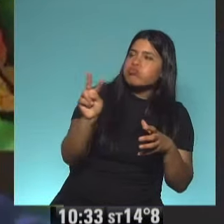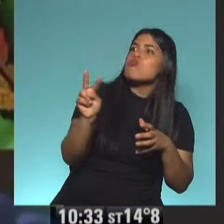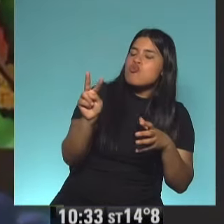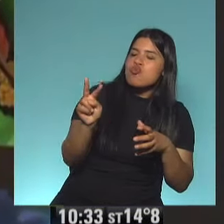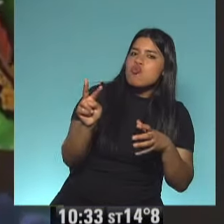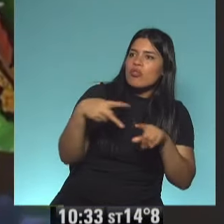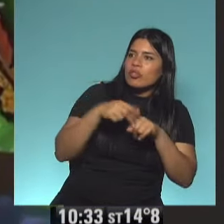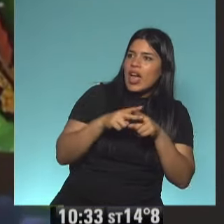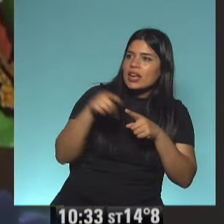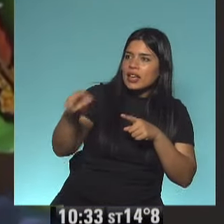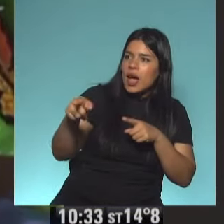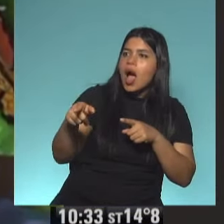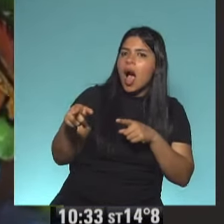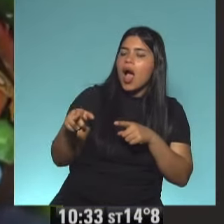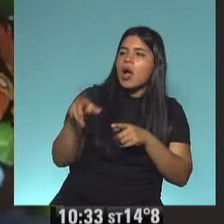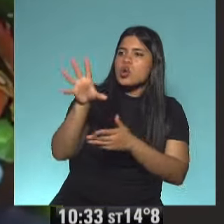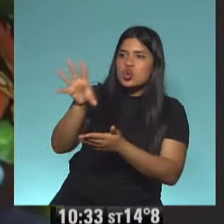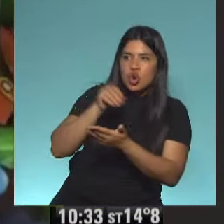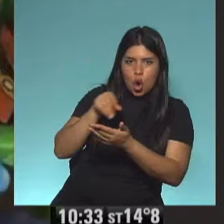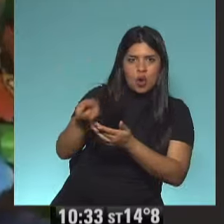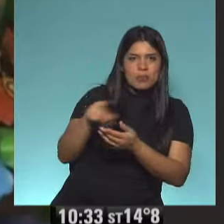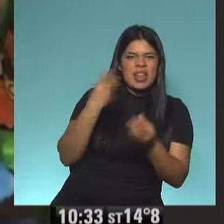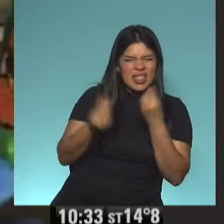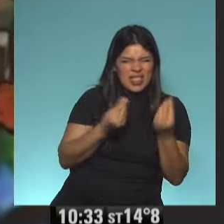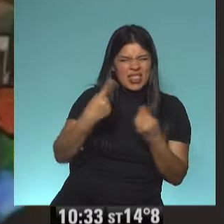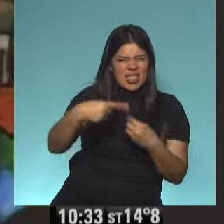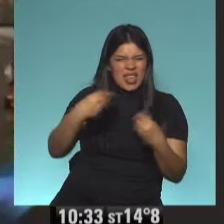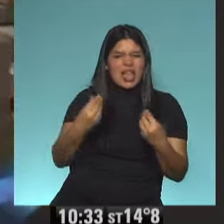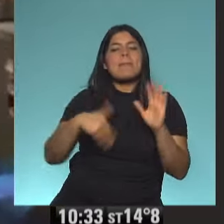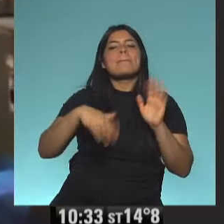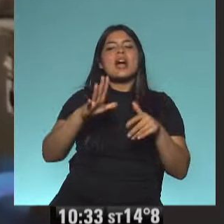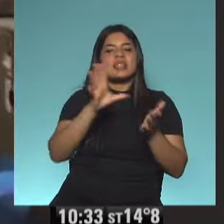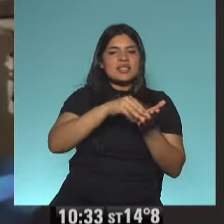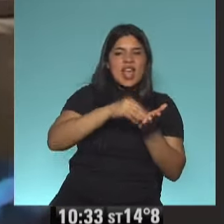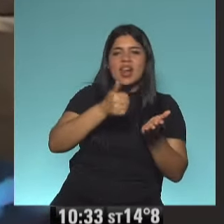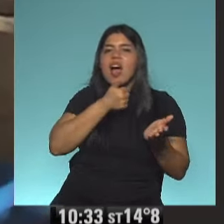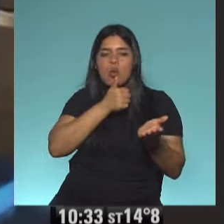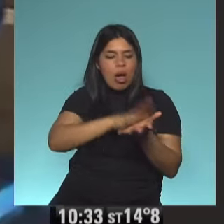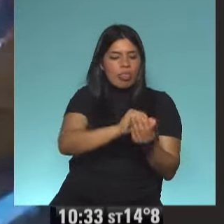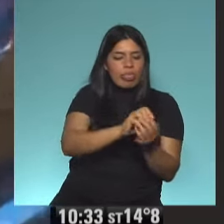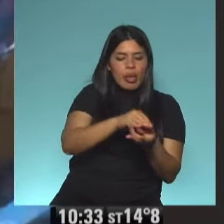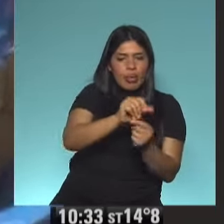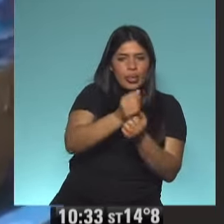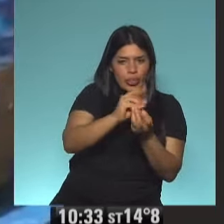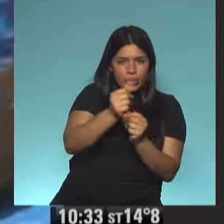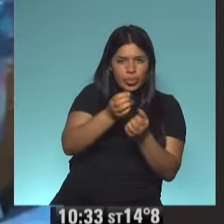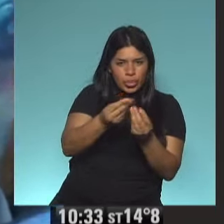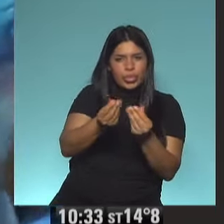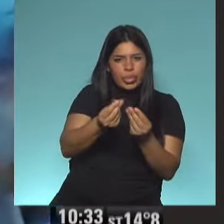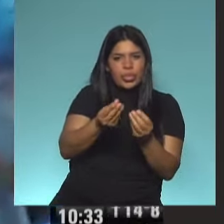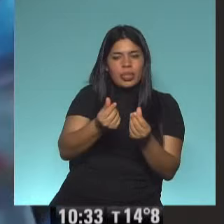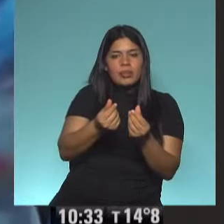en principio, que se trataba de modelar el barro, hacía los motivos primero en barro y